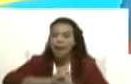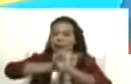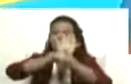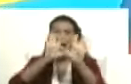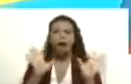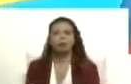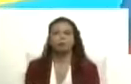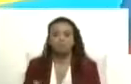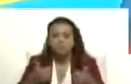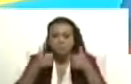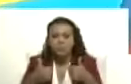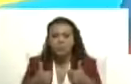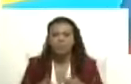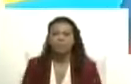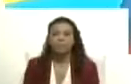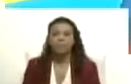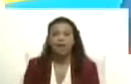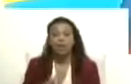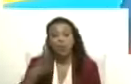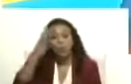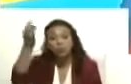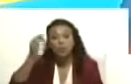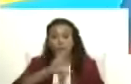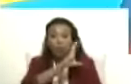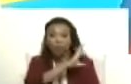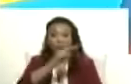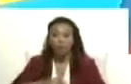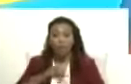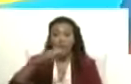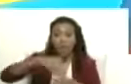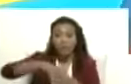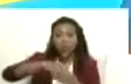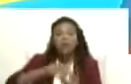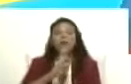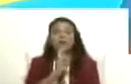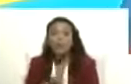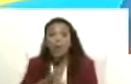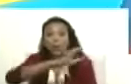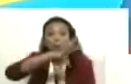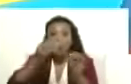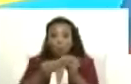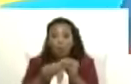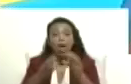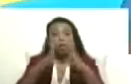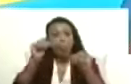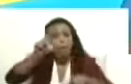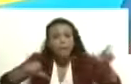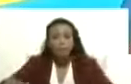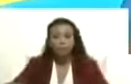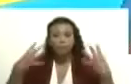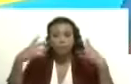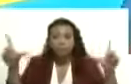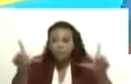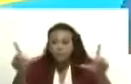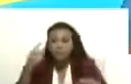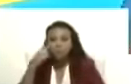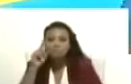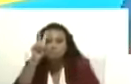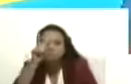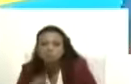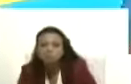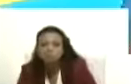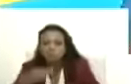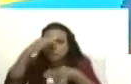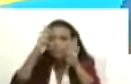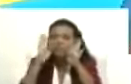sistema electoral. Y cuando el Consejo Nacional Electoral emita el resultado, pues todos los venezolanos y todas las venezolanas